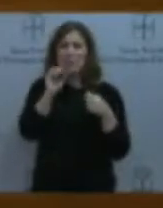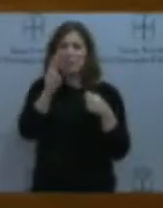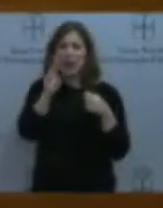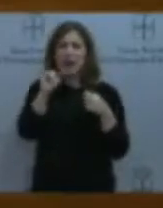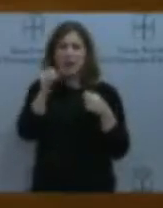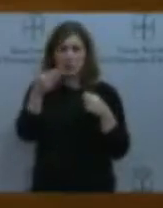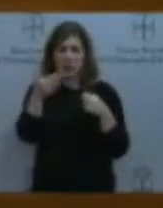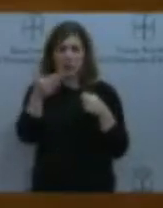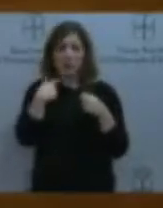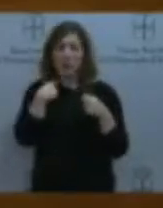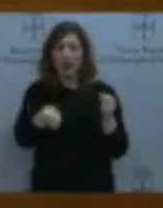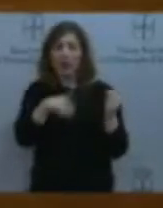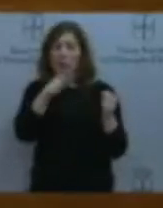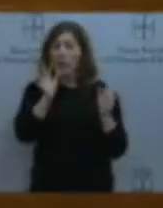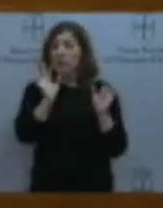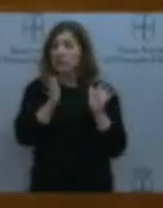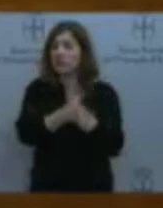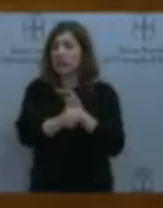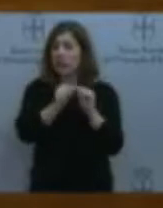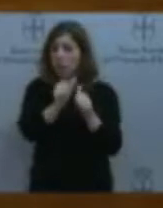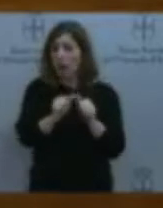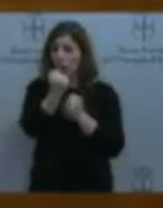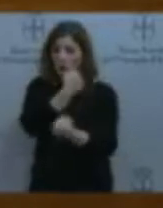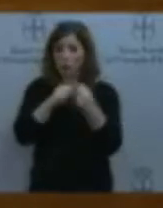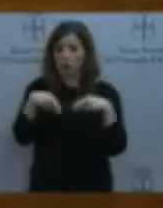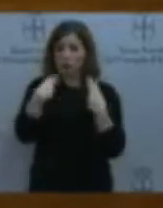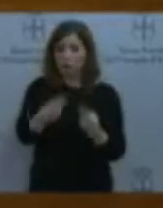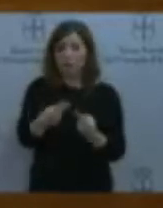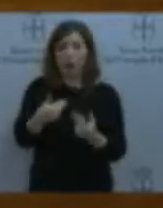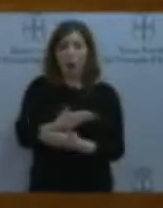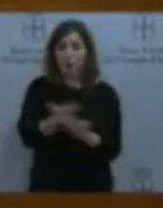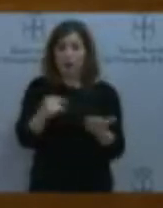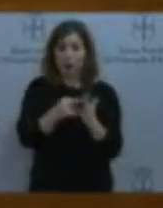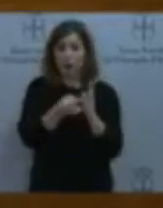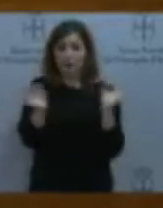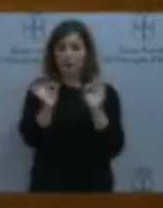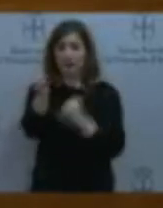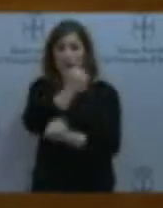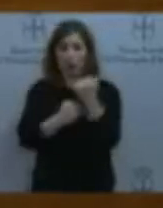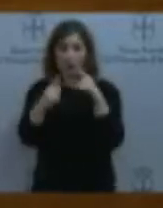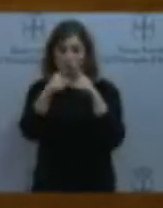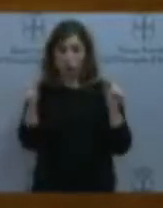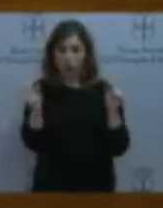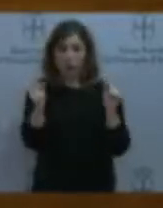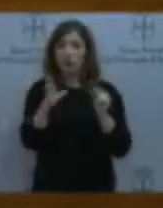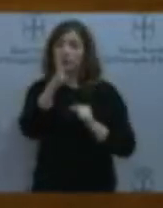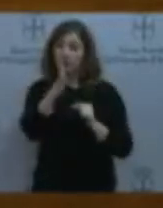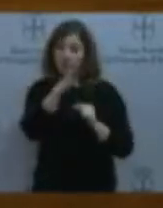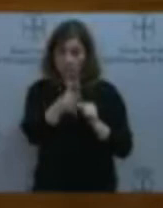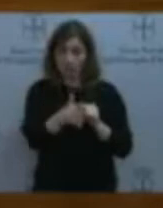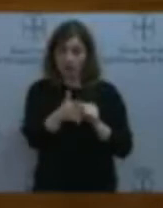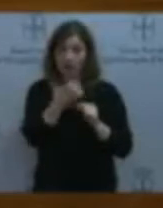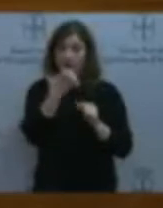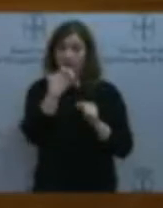estatal, porque responde a un modelo económico que no ofrece soluciones a la economía asturiana y, por tanto, si no